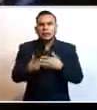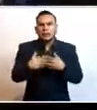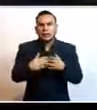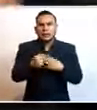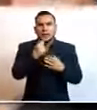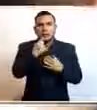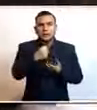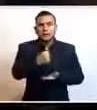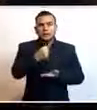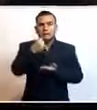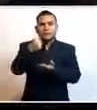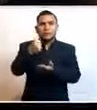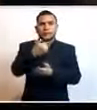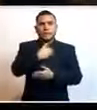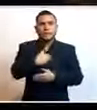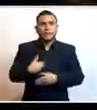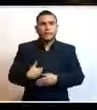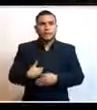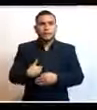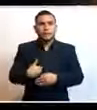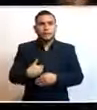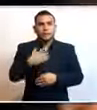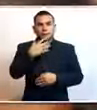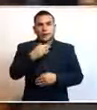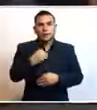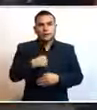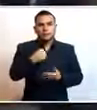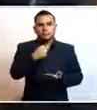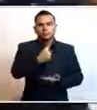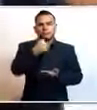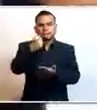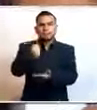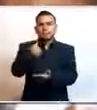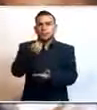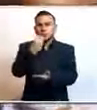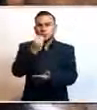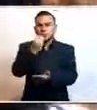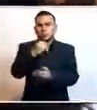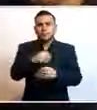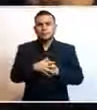del ciudadano presidente reciben esta bolsa solidaria.